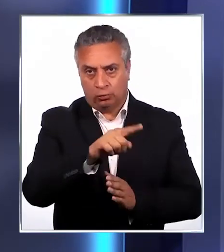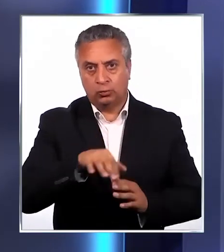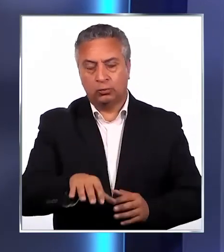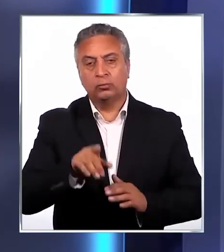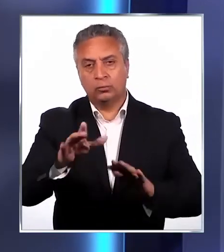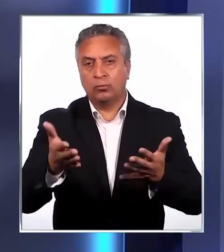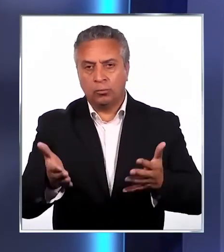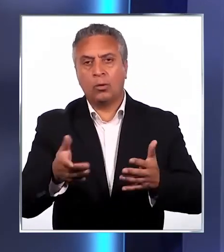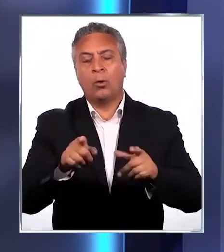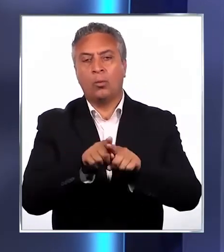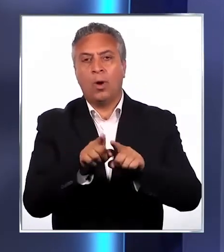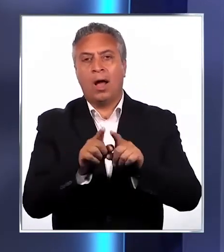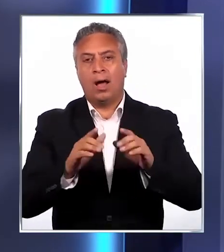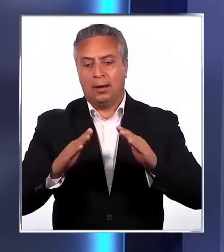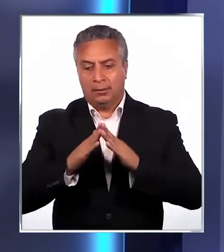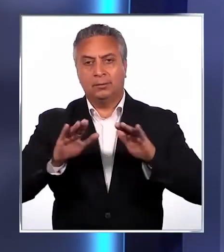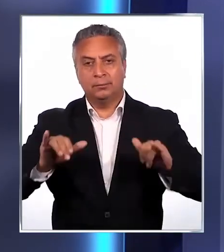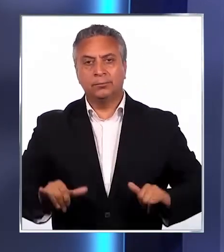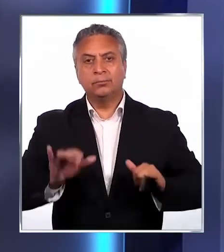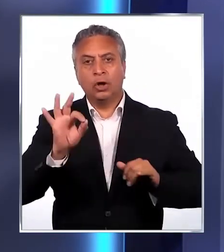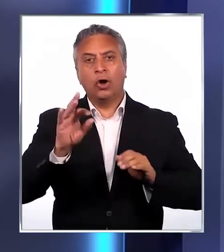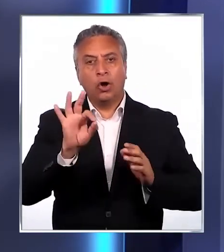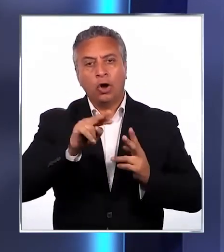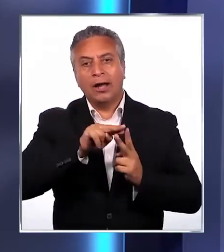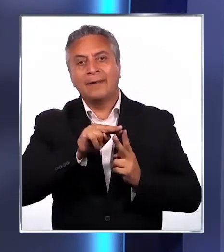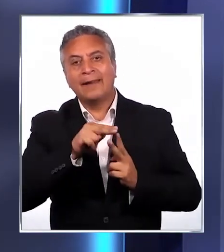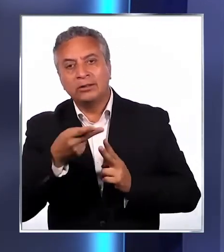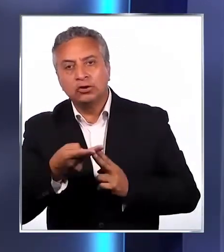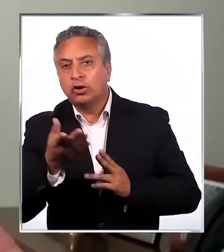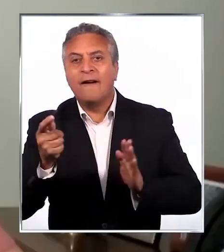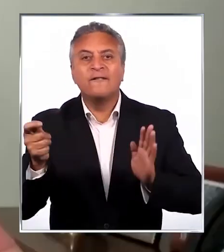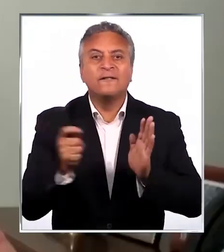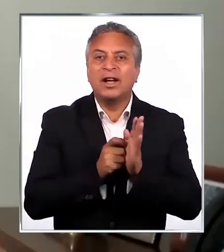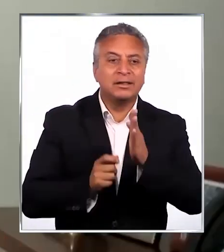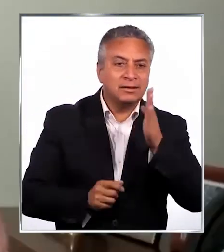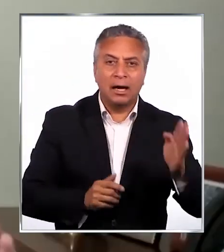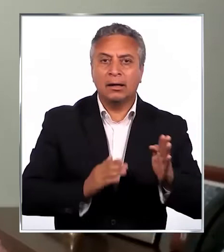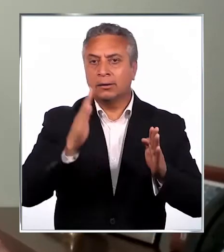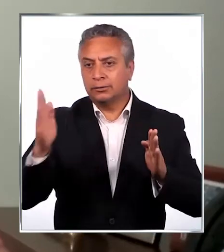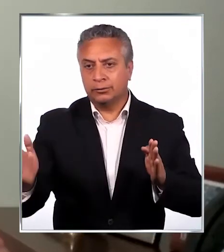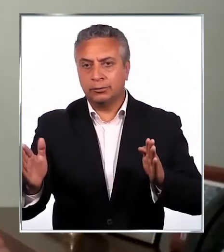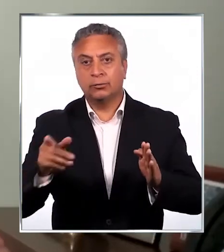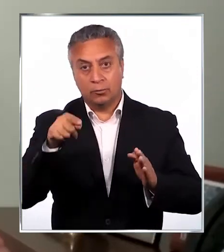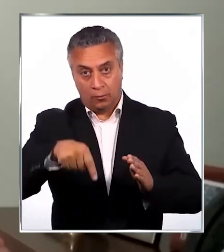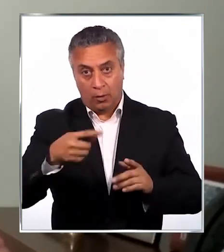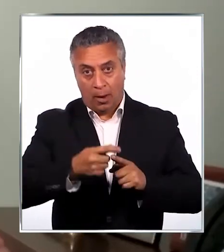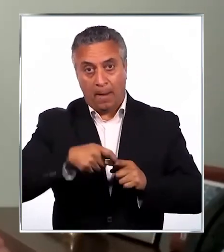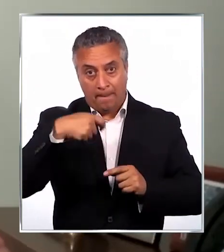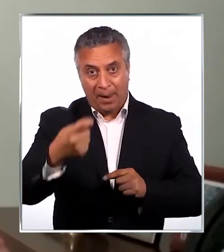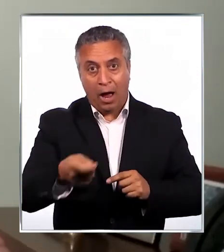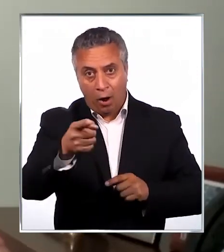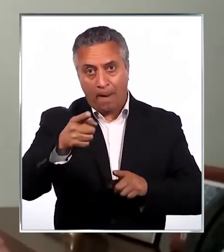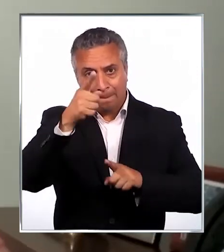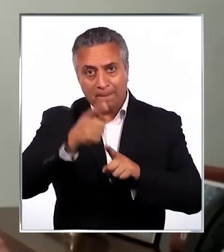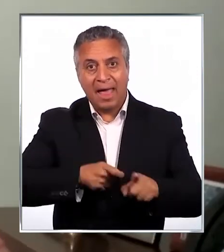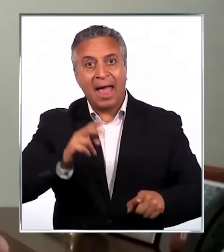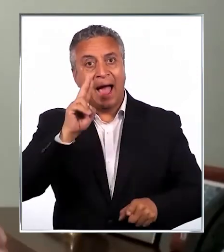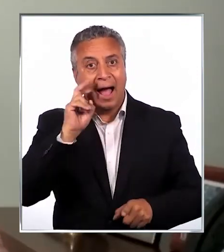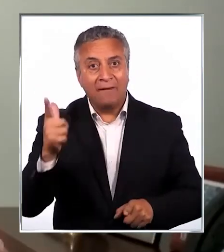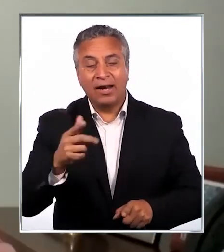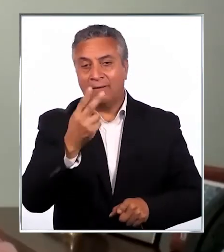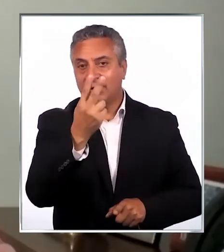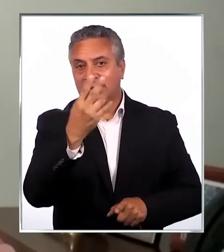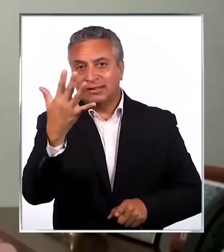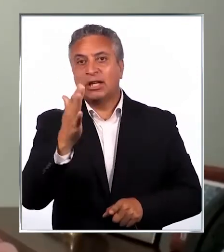cada comuna. Por ejemplo, cuarentena o transición, ¿entre qué fechas? Estamos midiendo para el pago del mes de abril entre